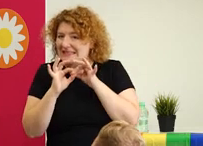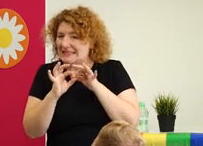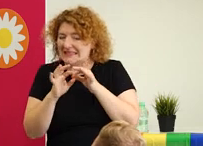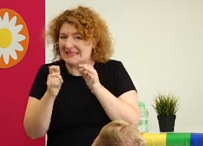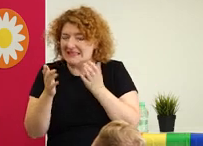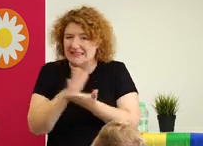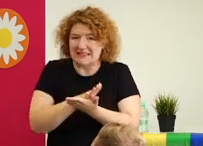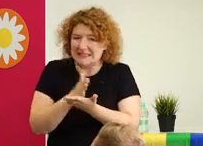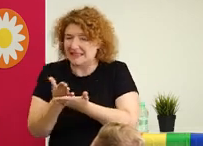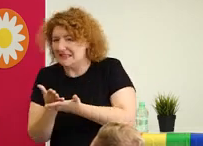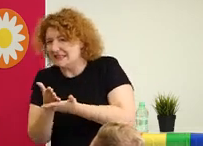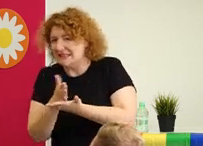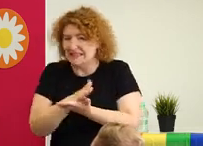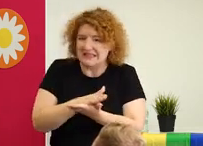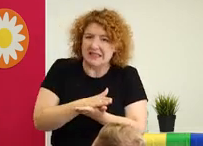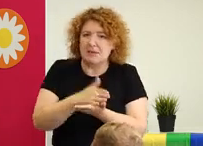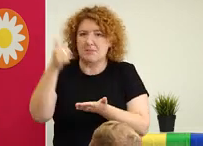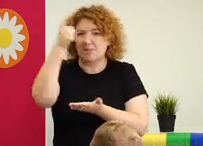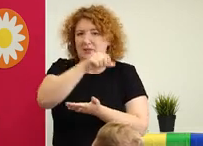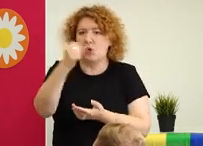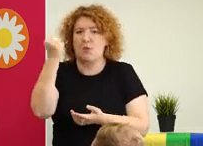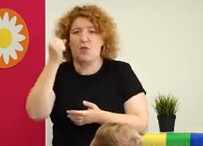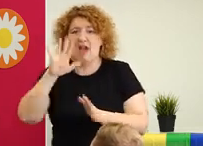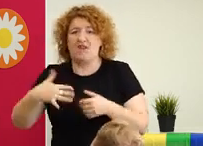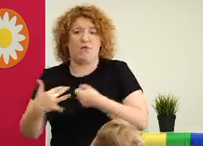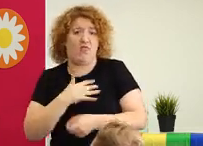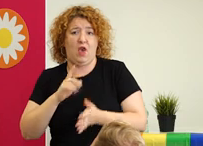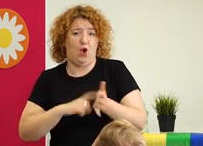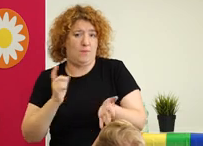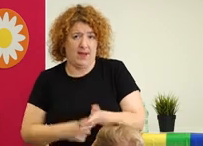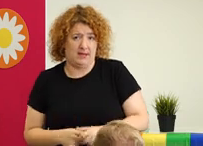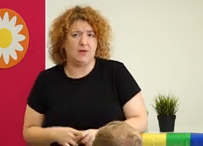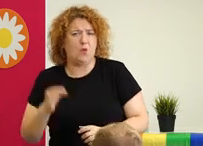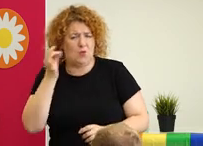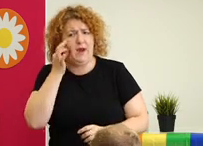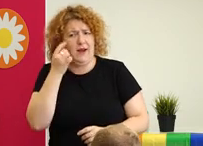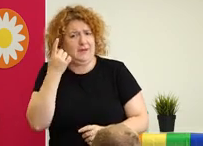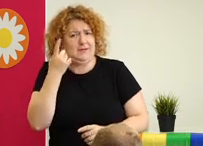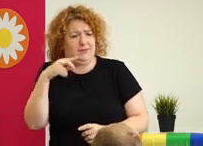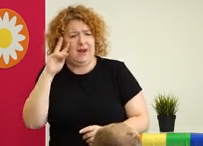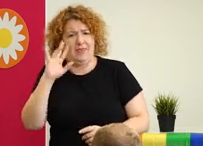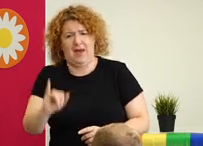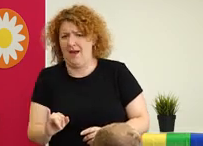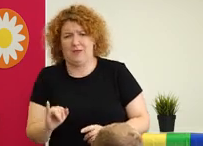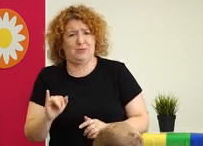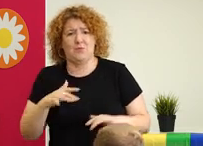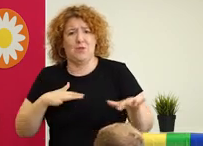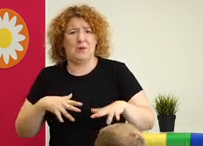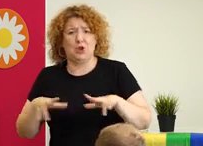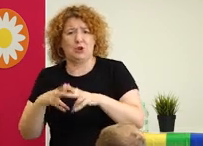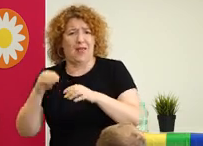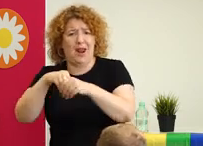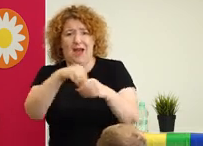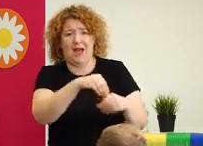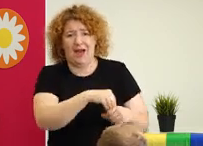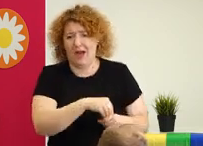dualidad, masculinidad, poder que lo ha atravesado todo. De eso sabemos mucho las mujeres en todos los movimientos sociales donde